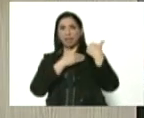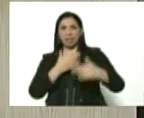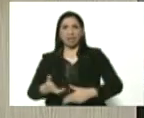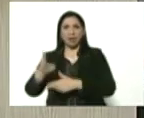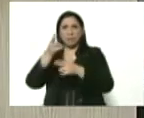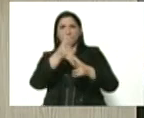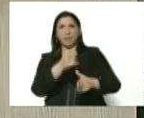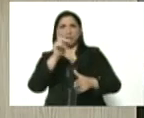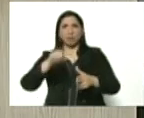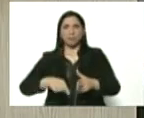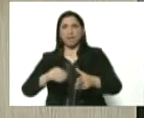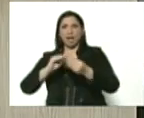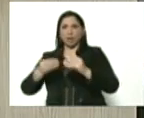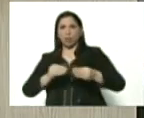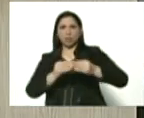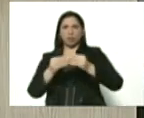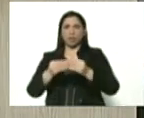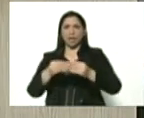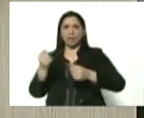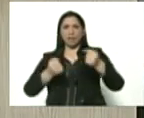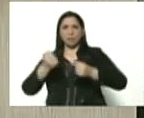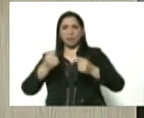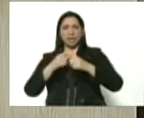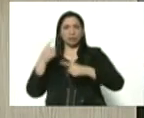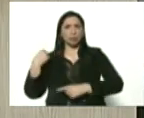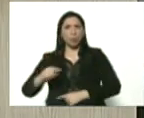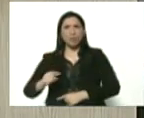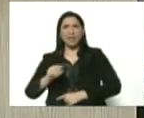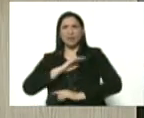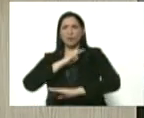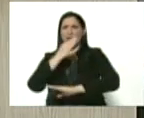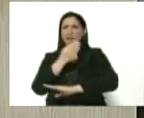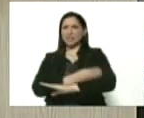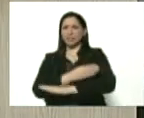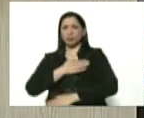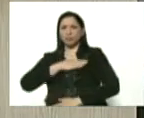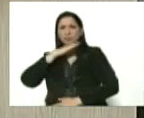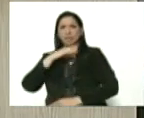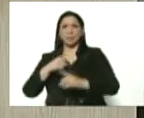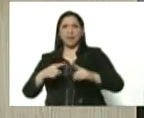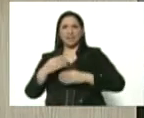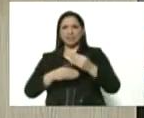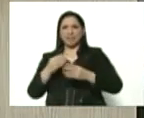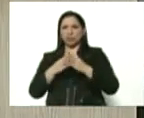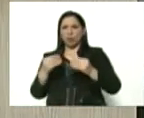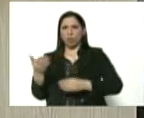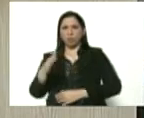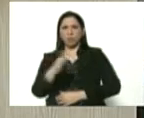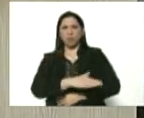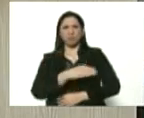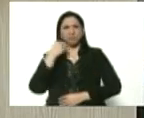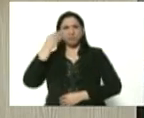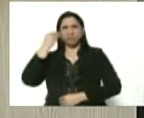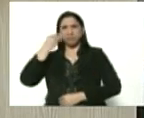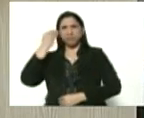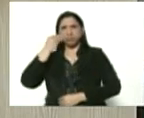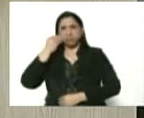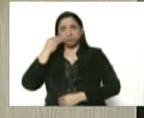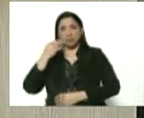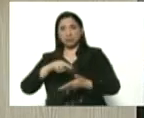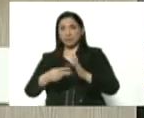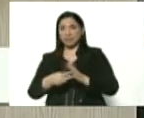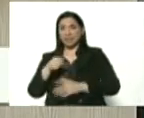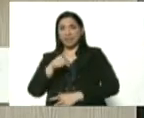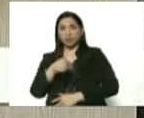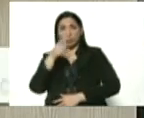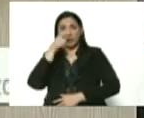de acondicionar esas camionetas para que tuvieran una fuerza letal suficiente para generar todo el daño que estaba planeado. Es decir, esta